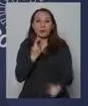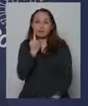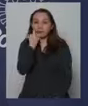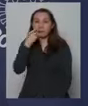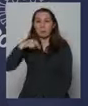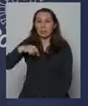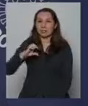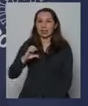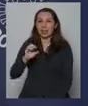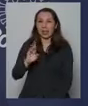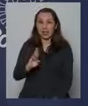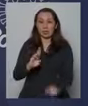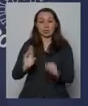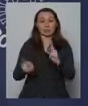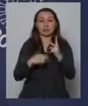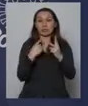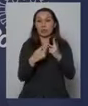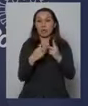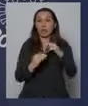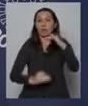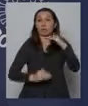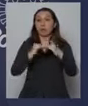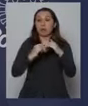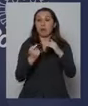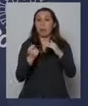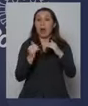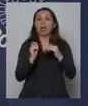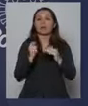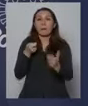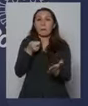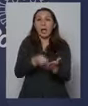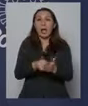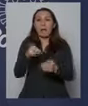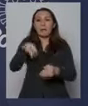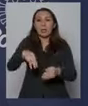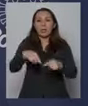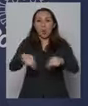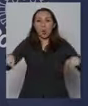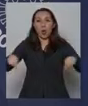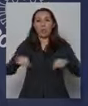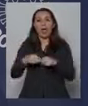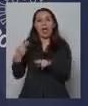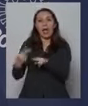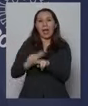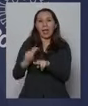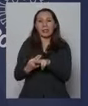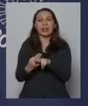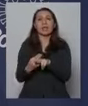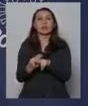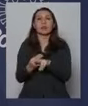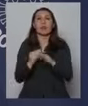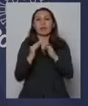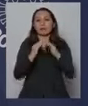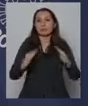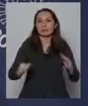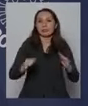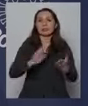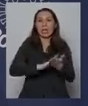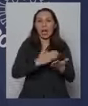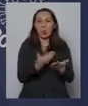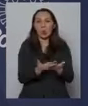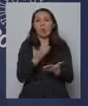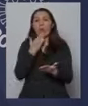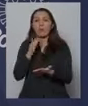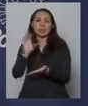PCR. La segunda fue el precio máximo por metro cuadrado de arriendo, tanto para residencias sanitarias como